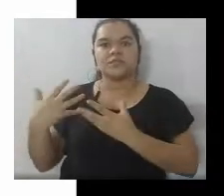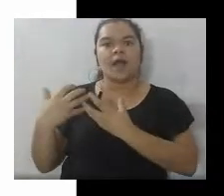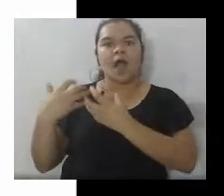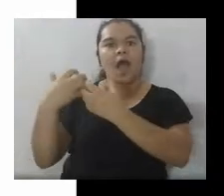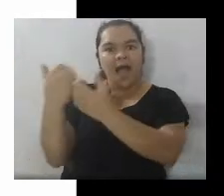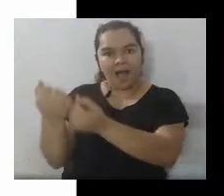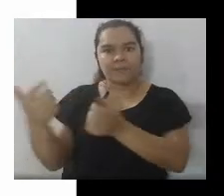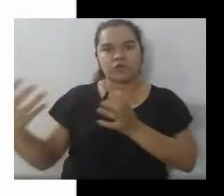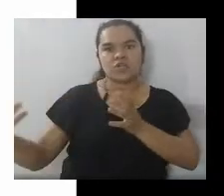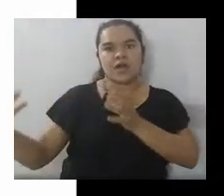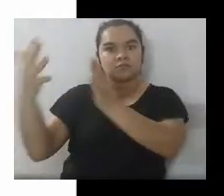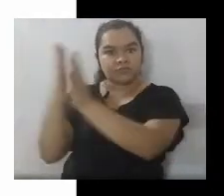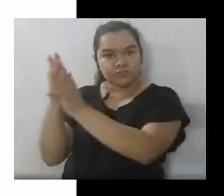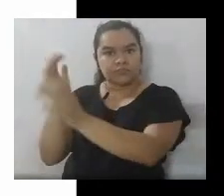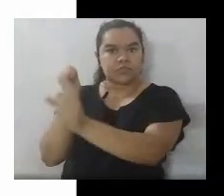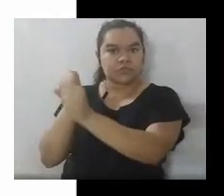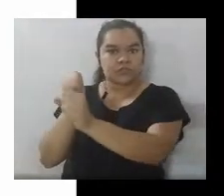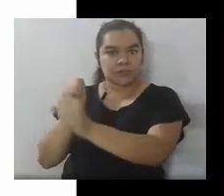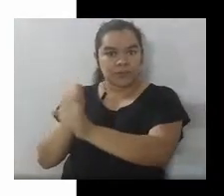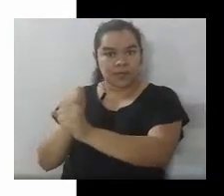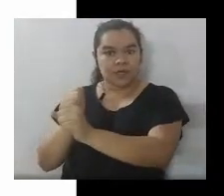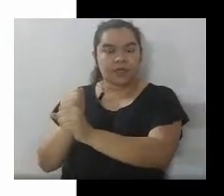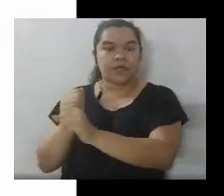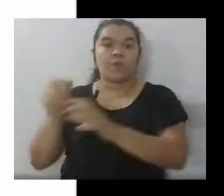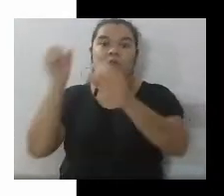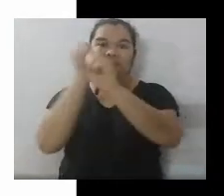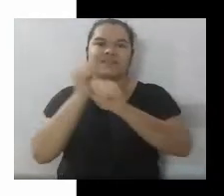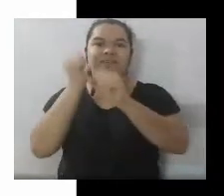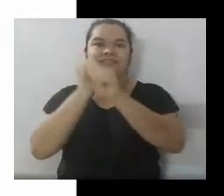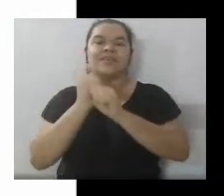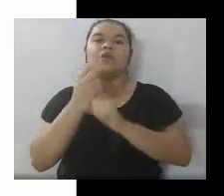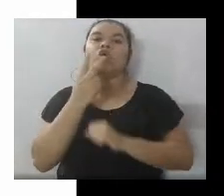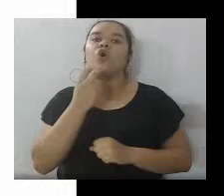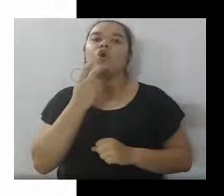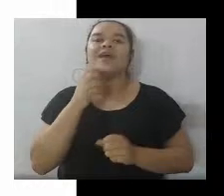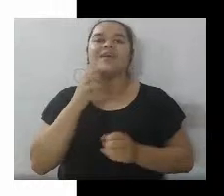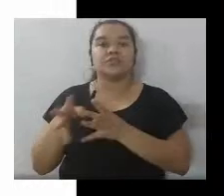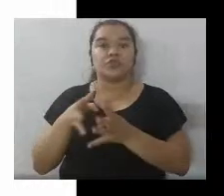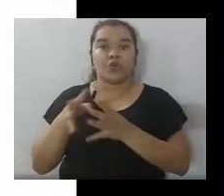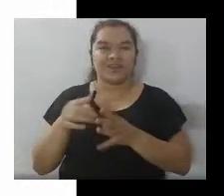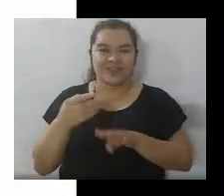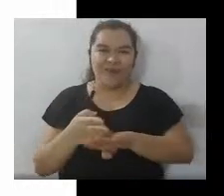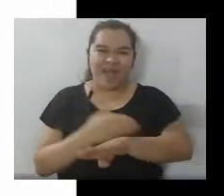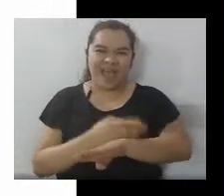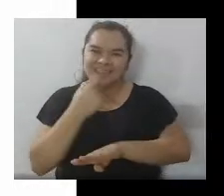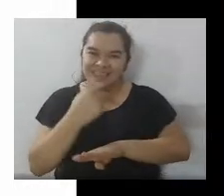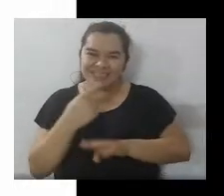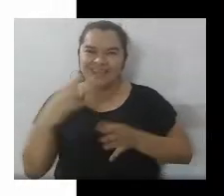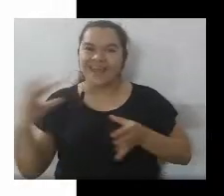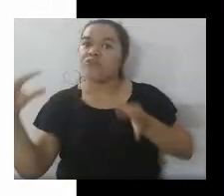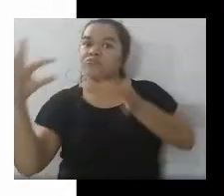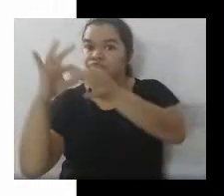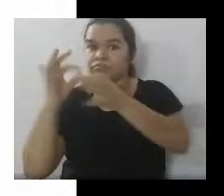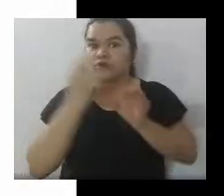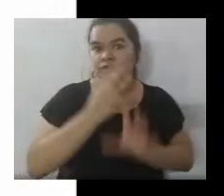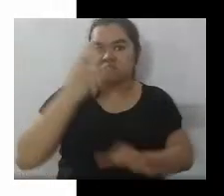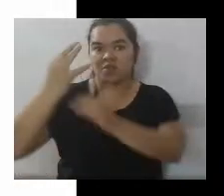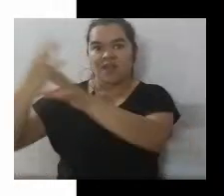ingenieros electrónicos. Siempre hay un informático atrás, un buen ingeniero electrónico, que